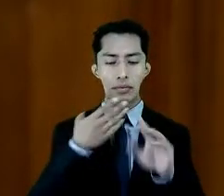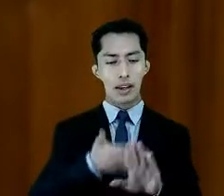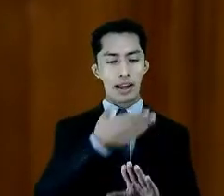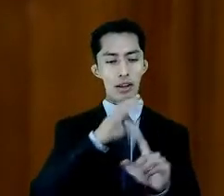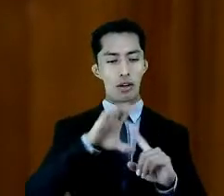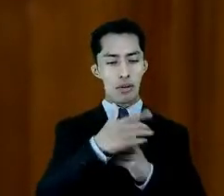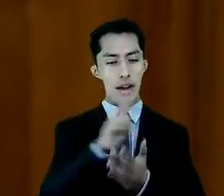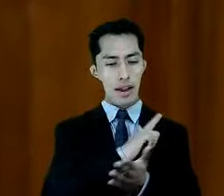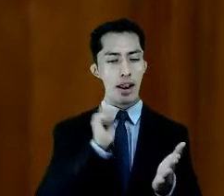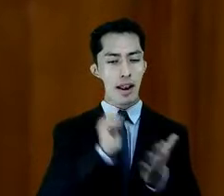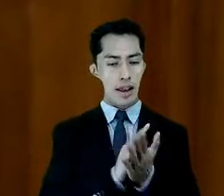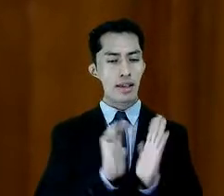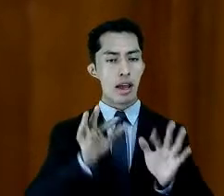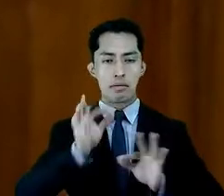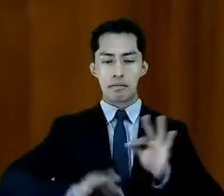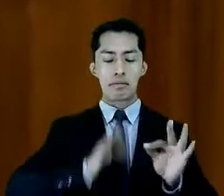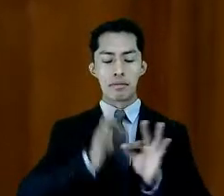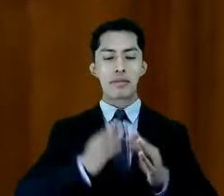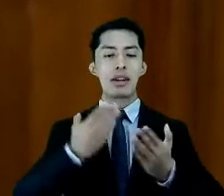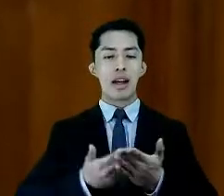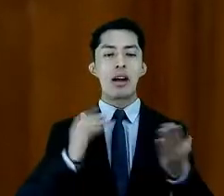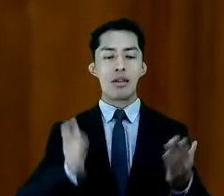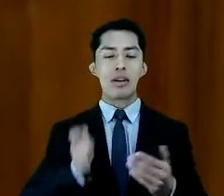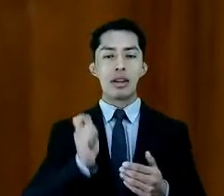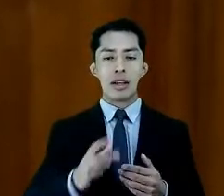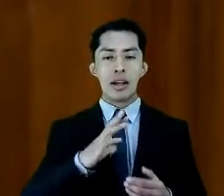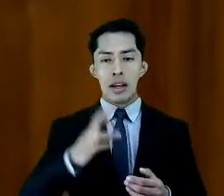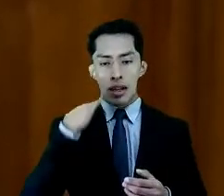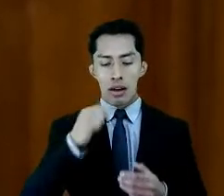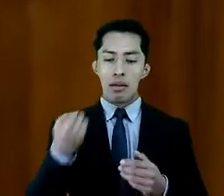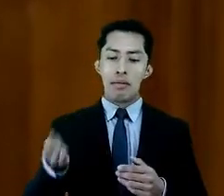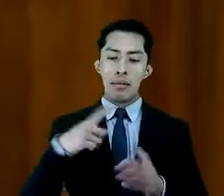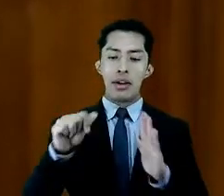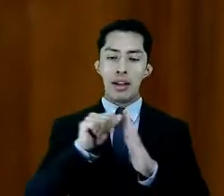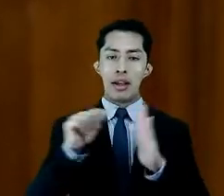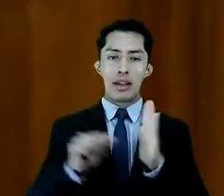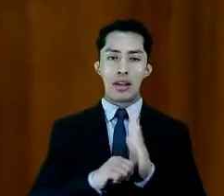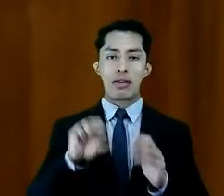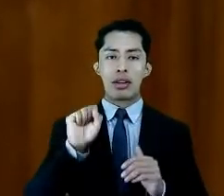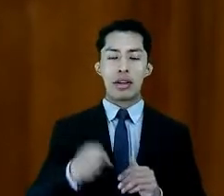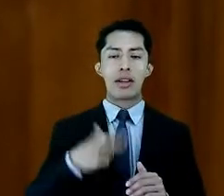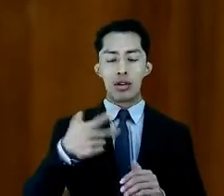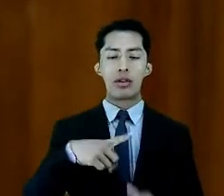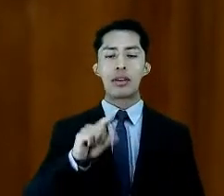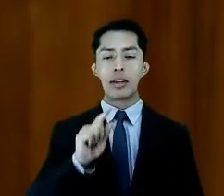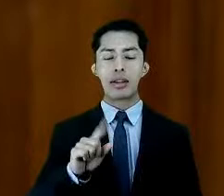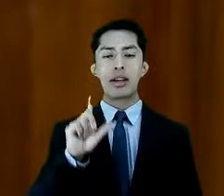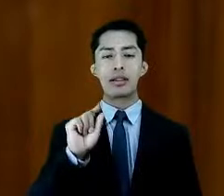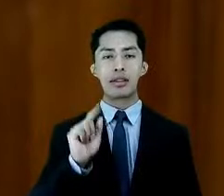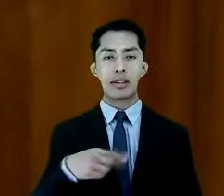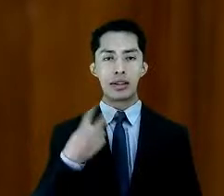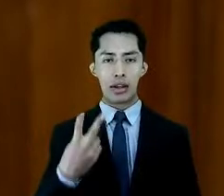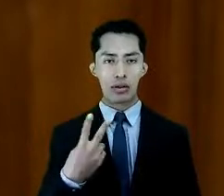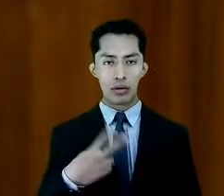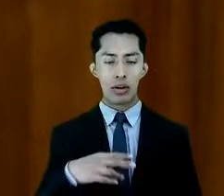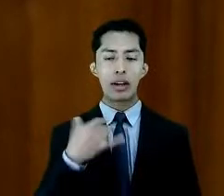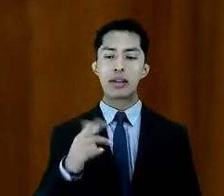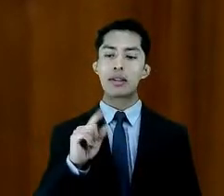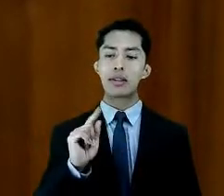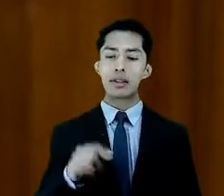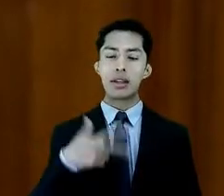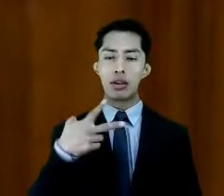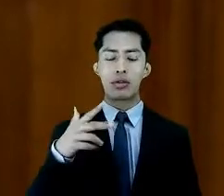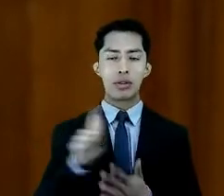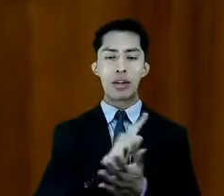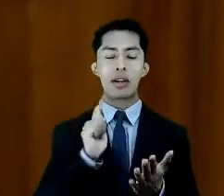comisiones legislativas, nos permitimos, con sustento en lo dispuesto en los artículos 68, 70, 72 y 78